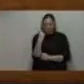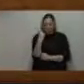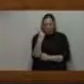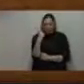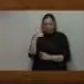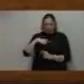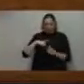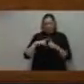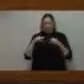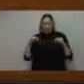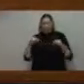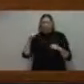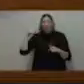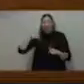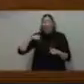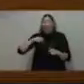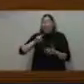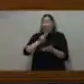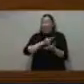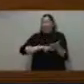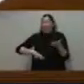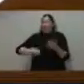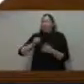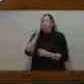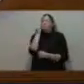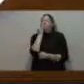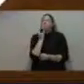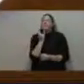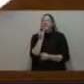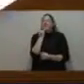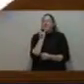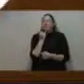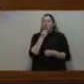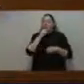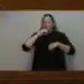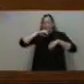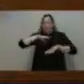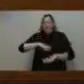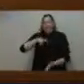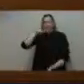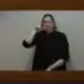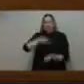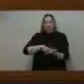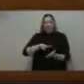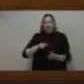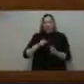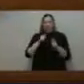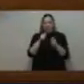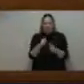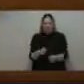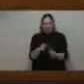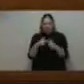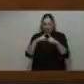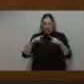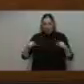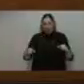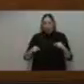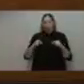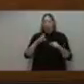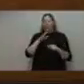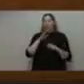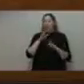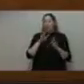leíamos mínimo histórico de licitación en Asturias ante el parón político y